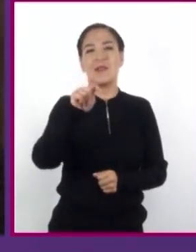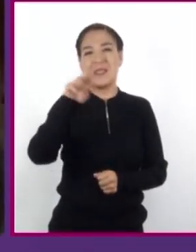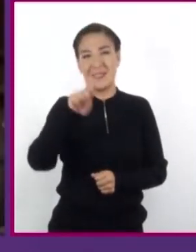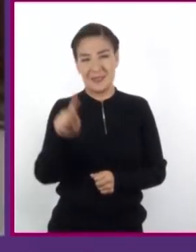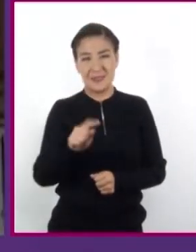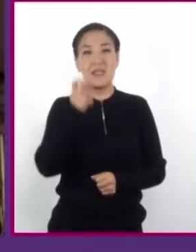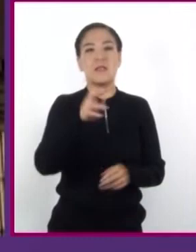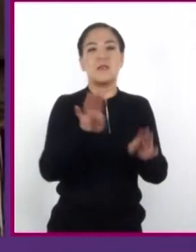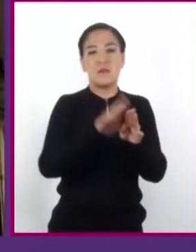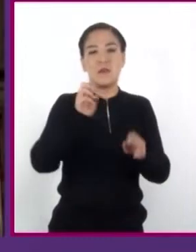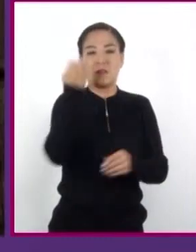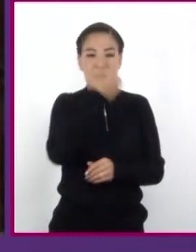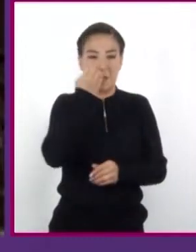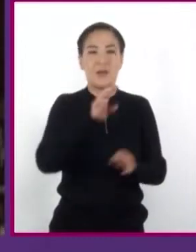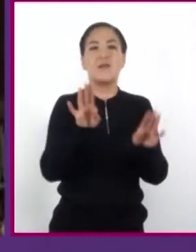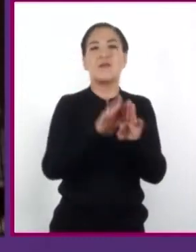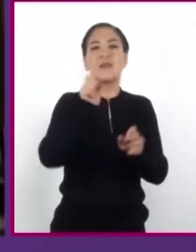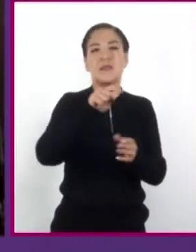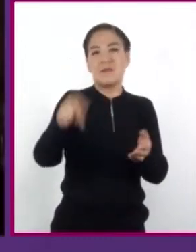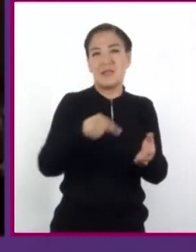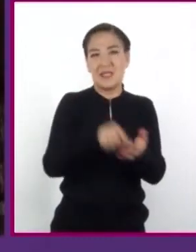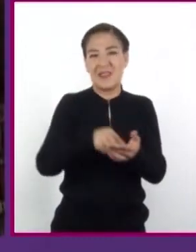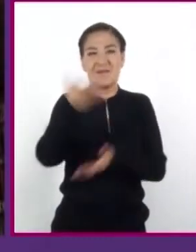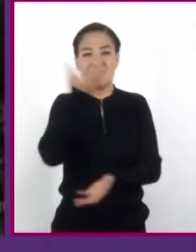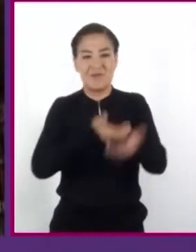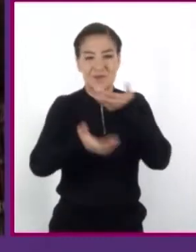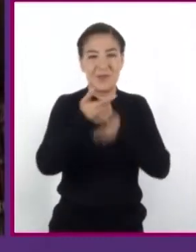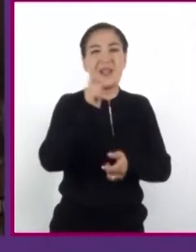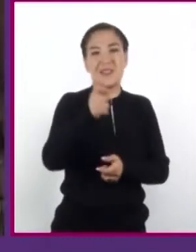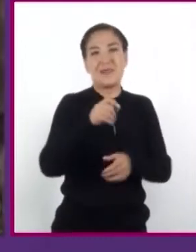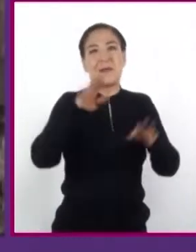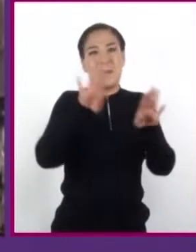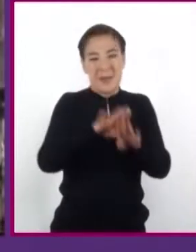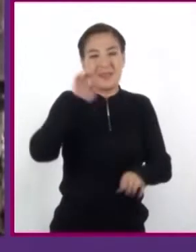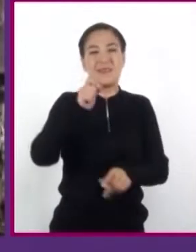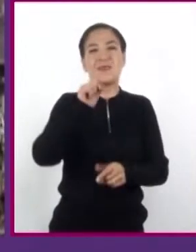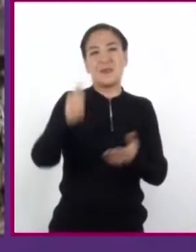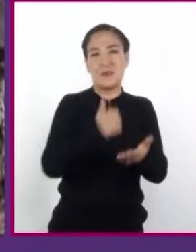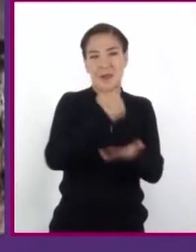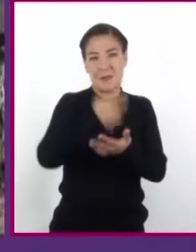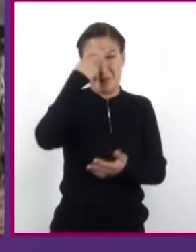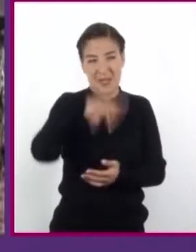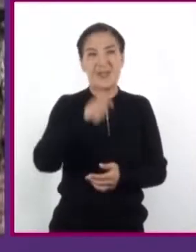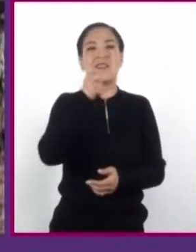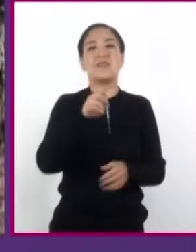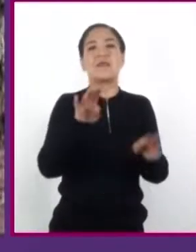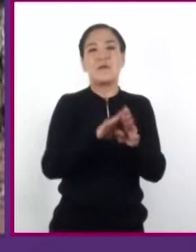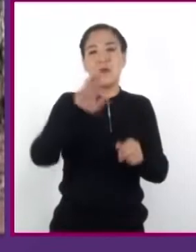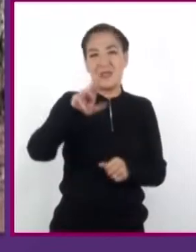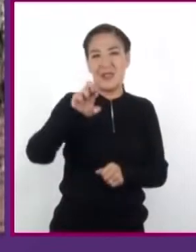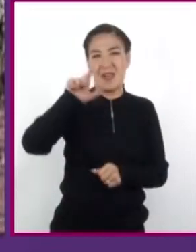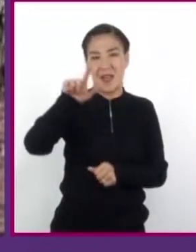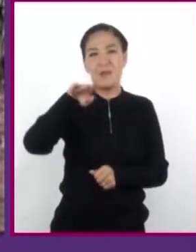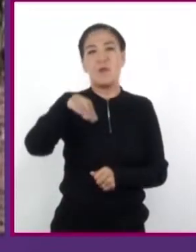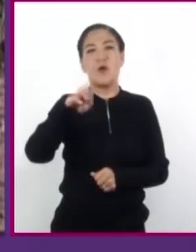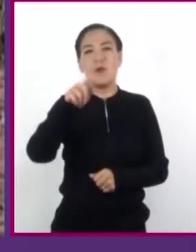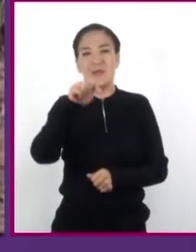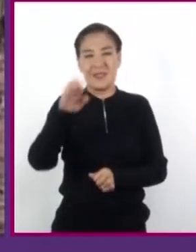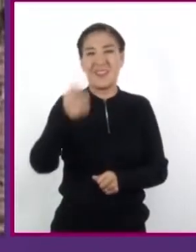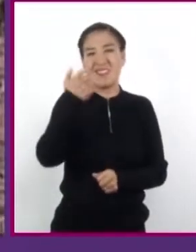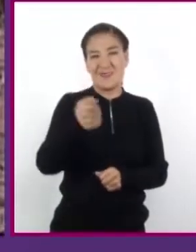Vizcaínas, subvencionado por los comerciantes vascos de la Ciudad de México, y el Real Monte de Piedad, fundado por el Conde de